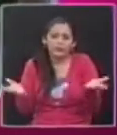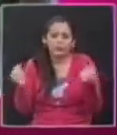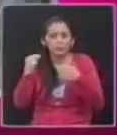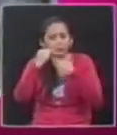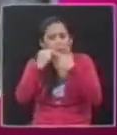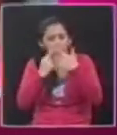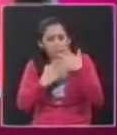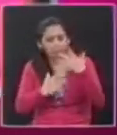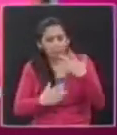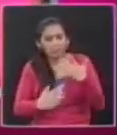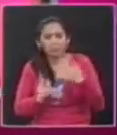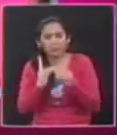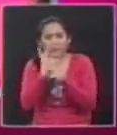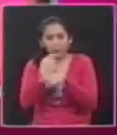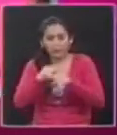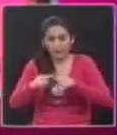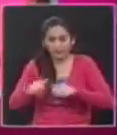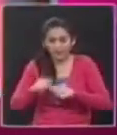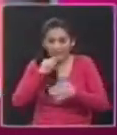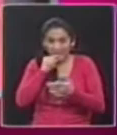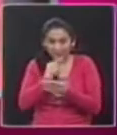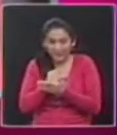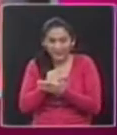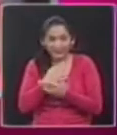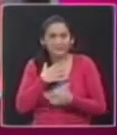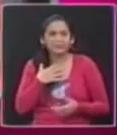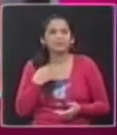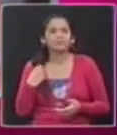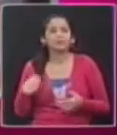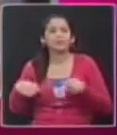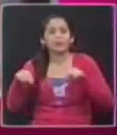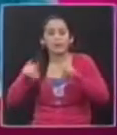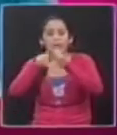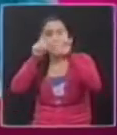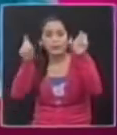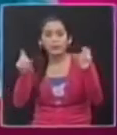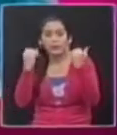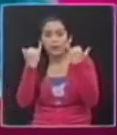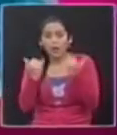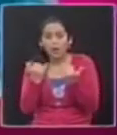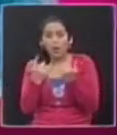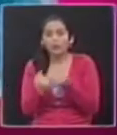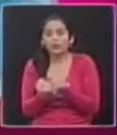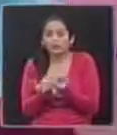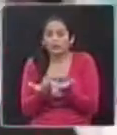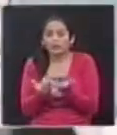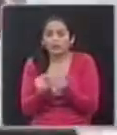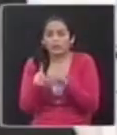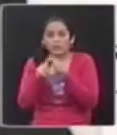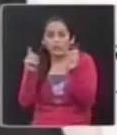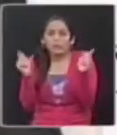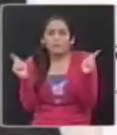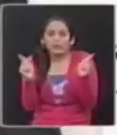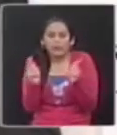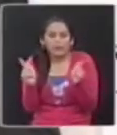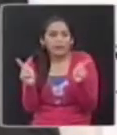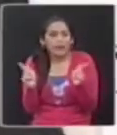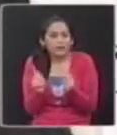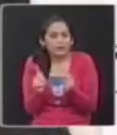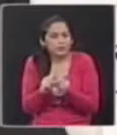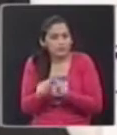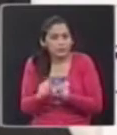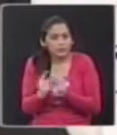través de toda nuestra vida. Entonces, estas empresas que actualmente son micro, pequeñas, medianas y grandes